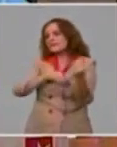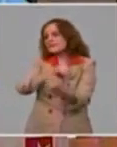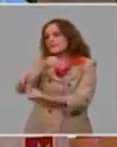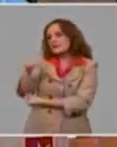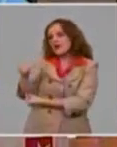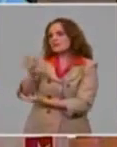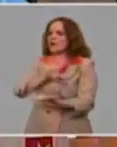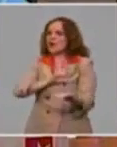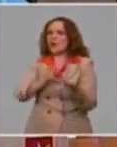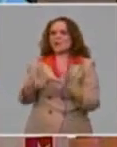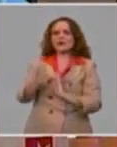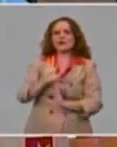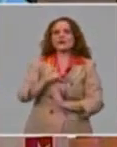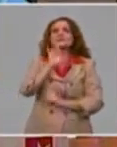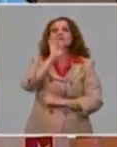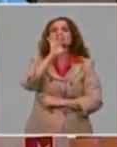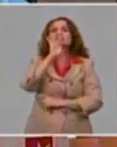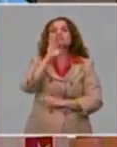aproximadamente